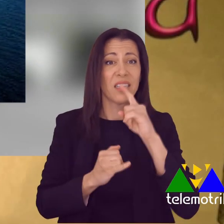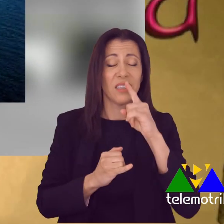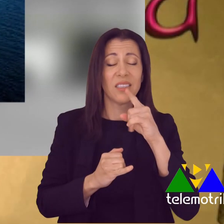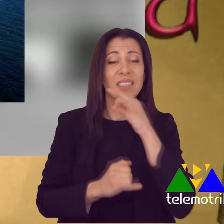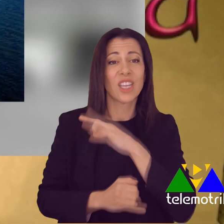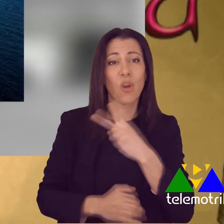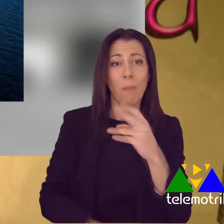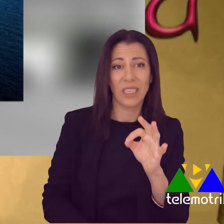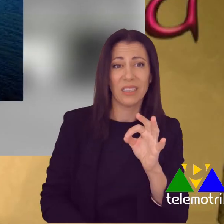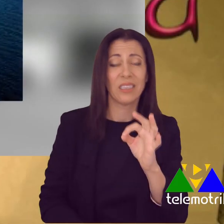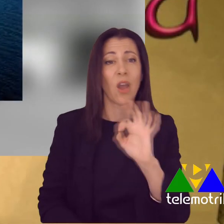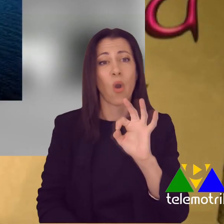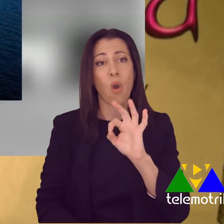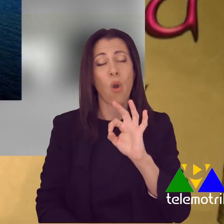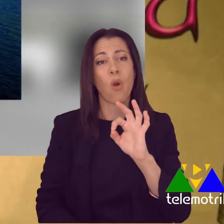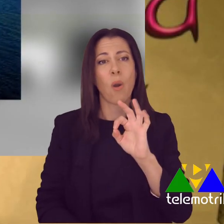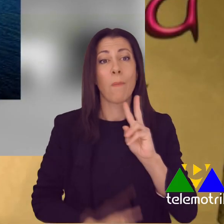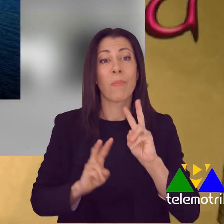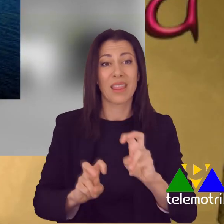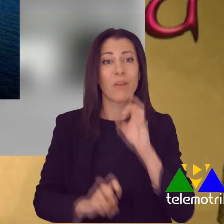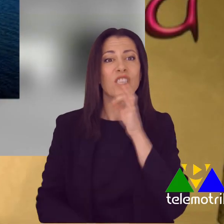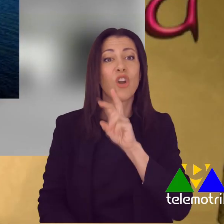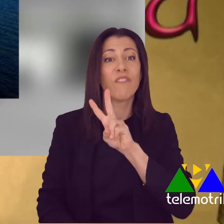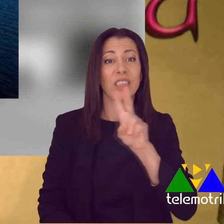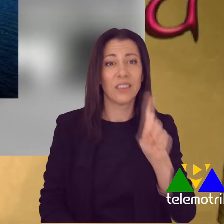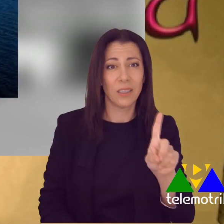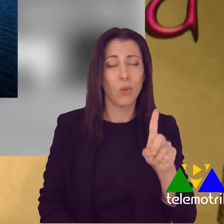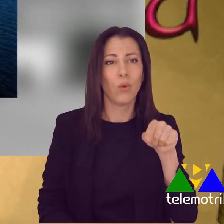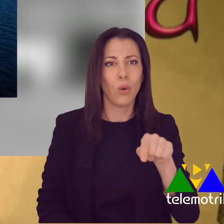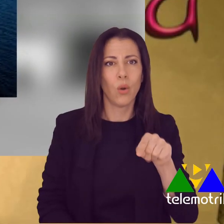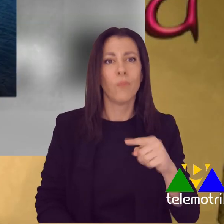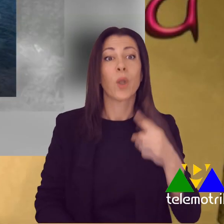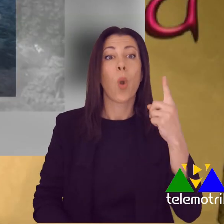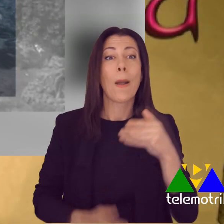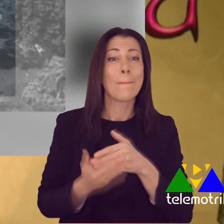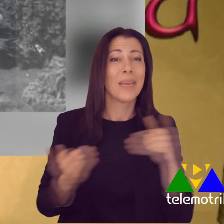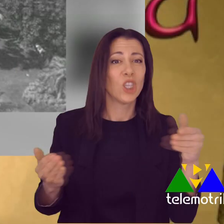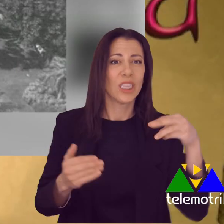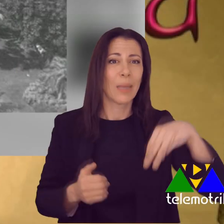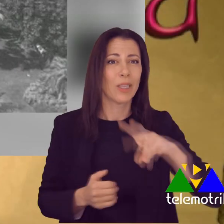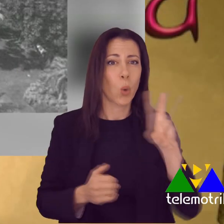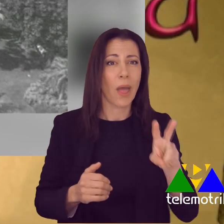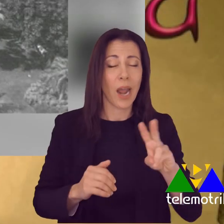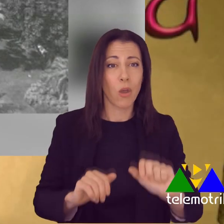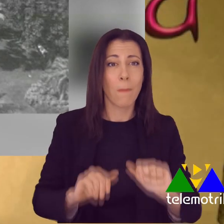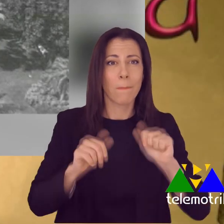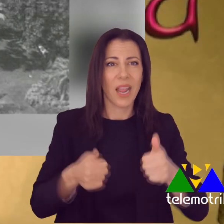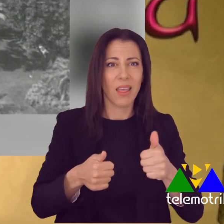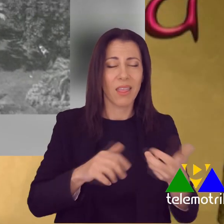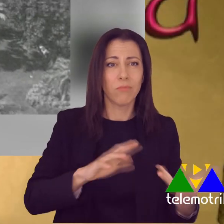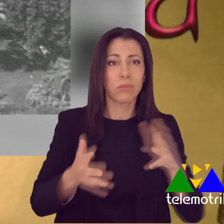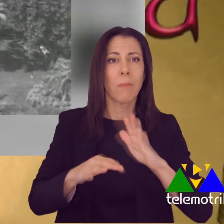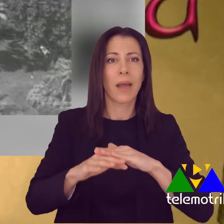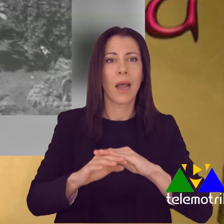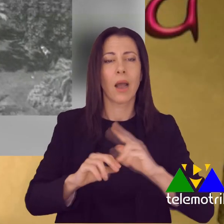del siglo XX, principios del XXI, es decir, que es cuando se recalifica 1 millón de metros cuadrados en Playa Granada para empezar a construir, ¿no? Es decir, que es